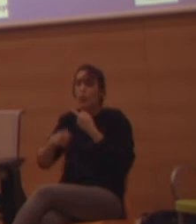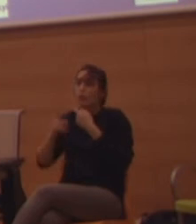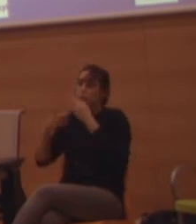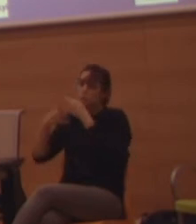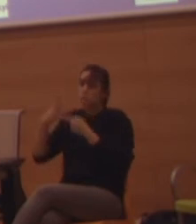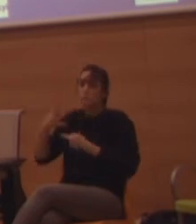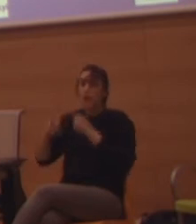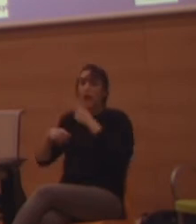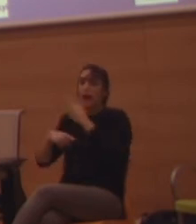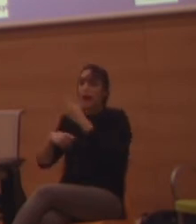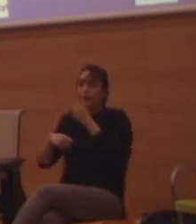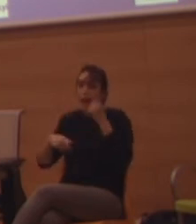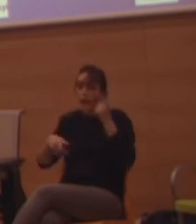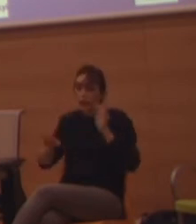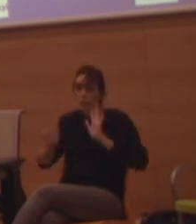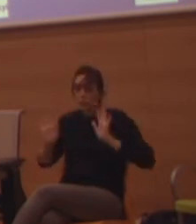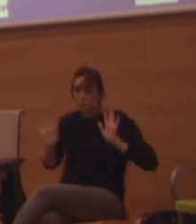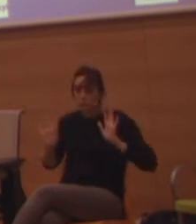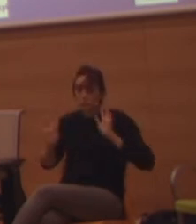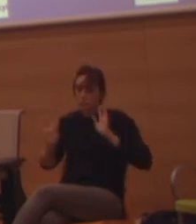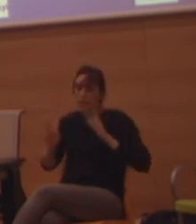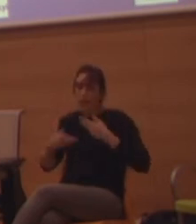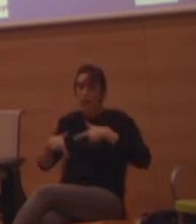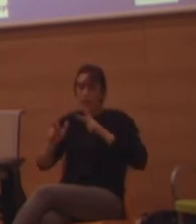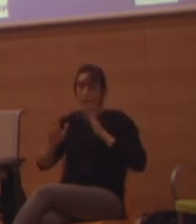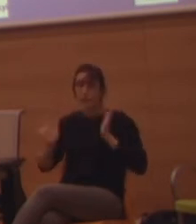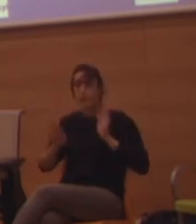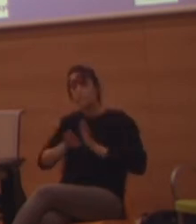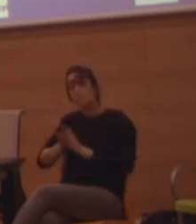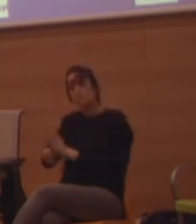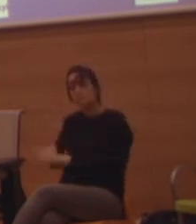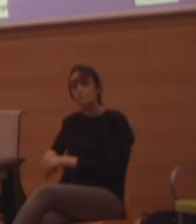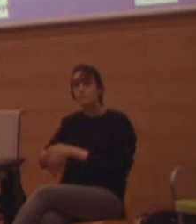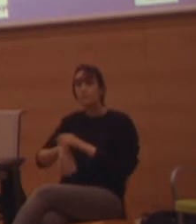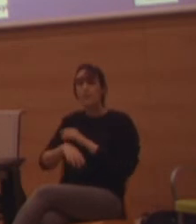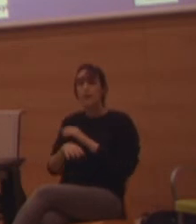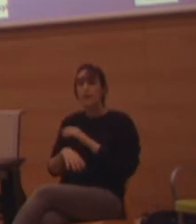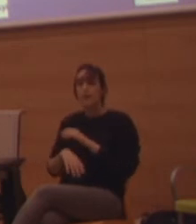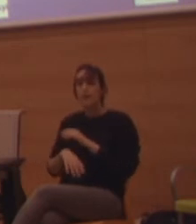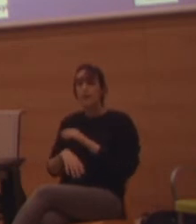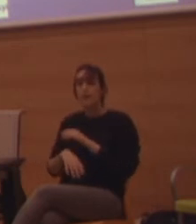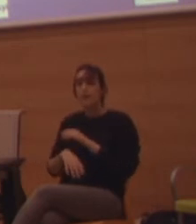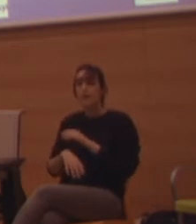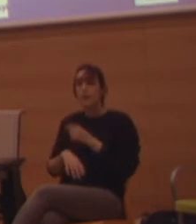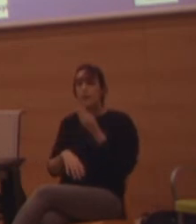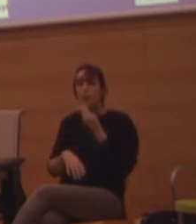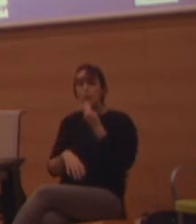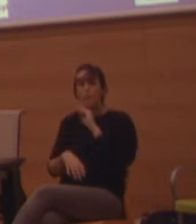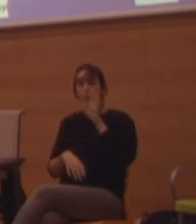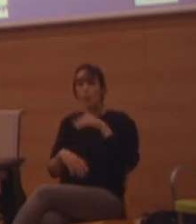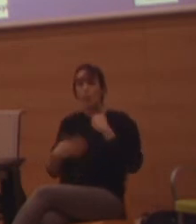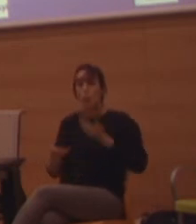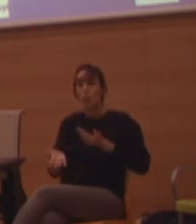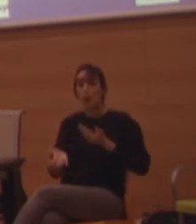La terapia de vacío va muy bien también en los pies diabéticos, es difícil a veces de poner. Lo ideal sería hacer